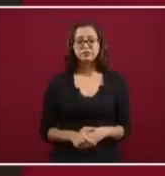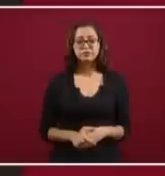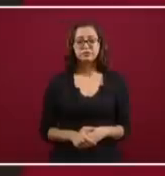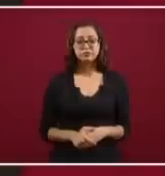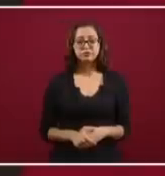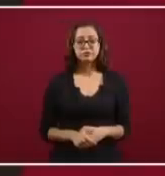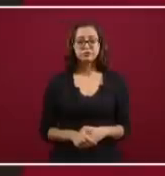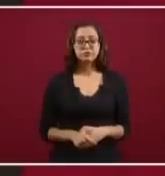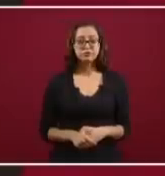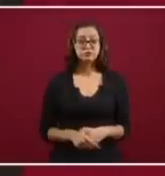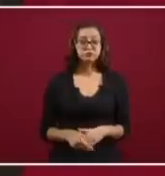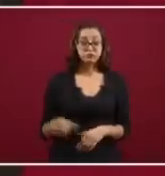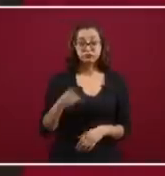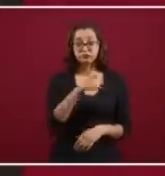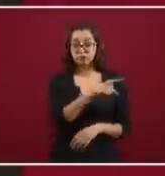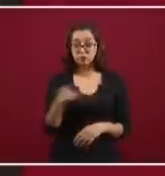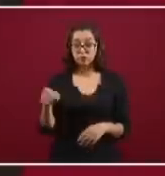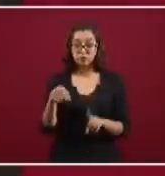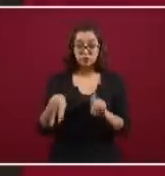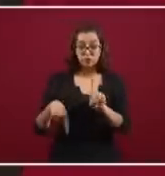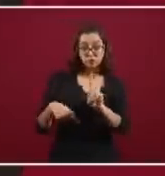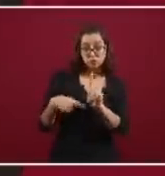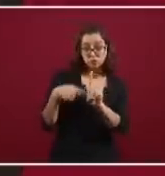si ustedes suman